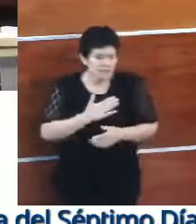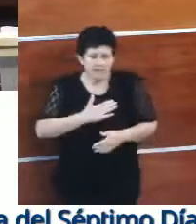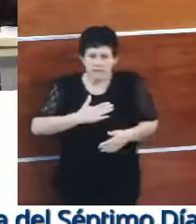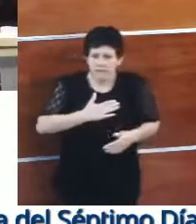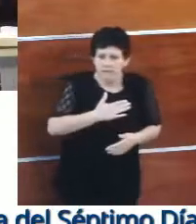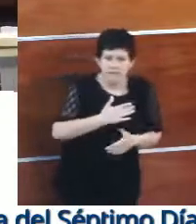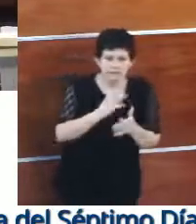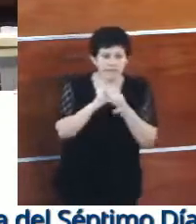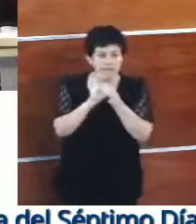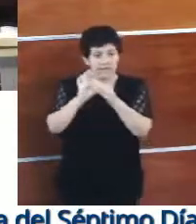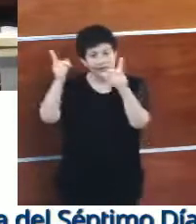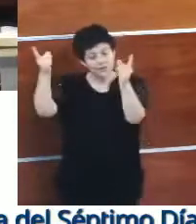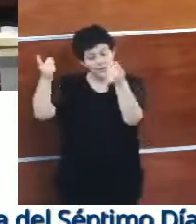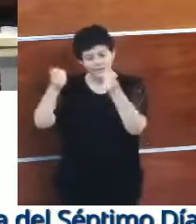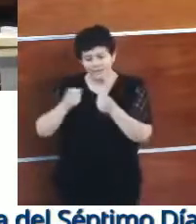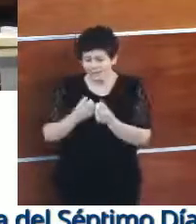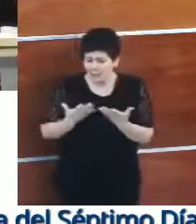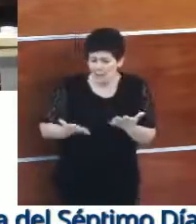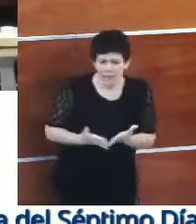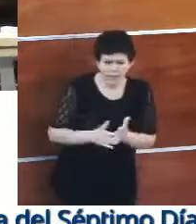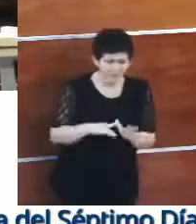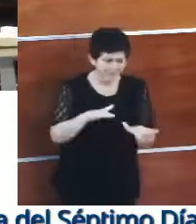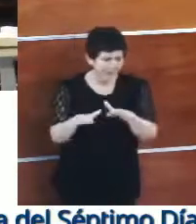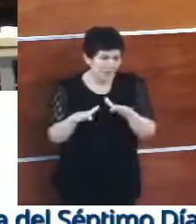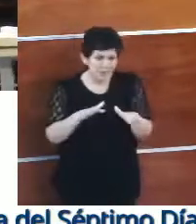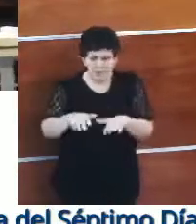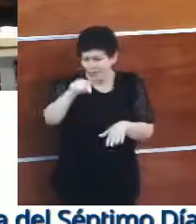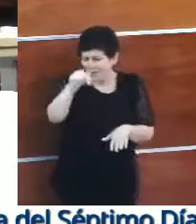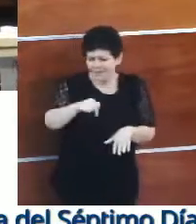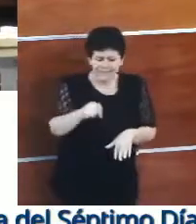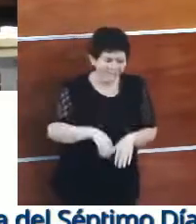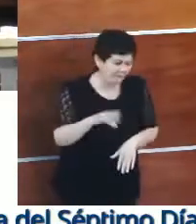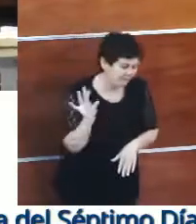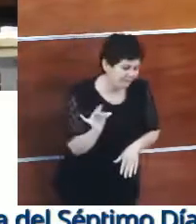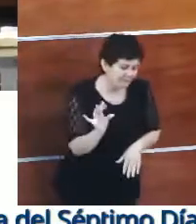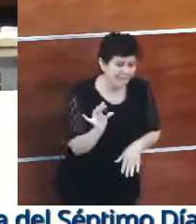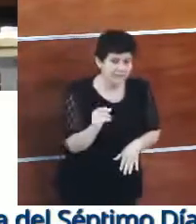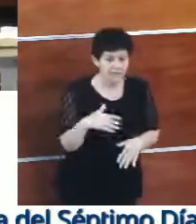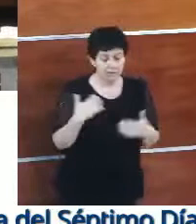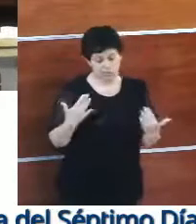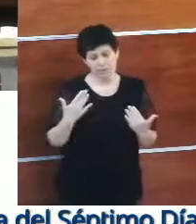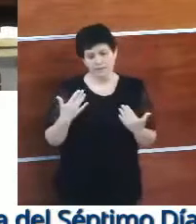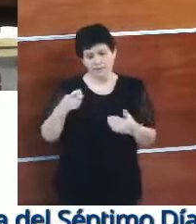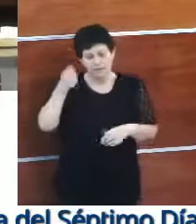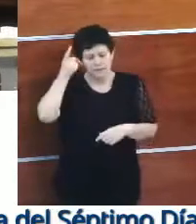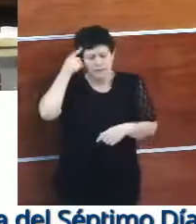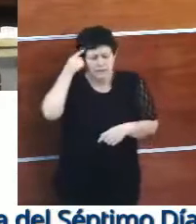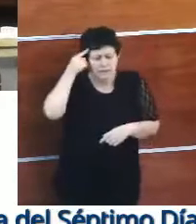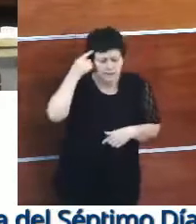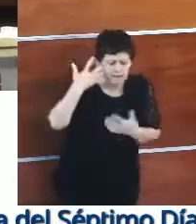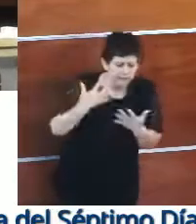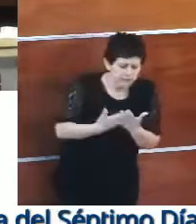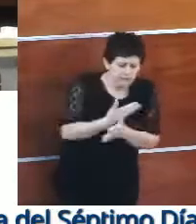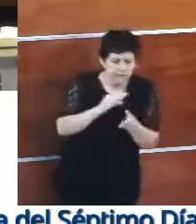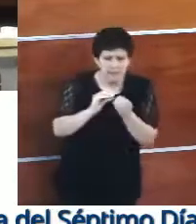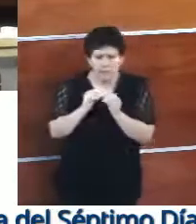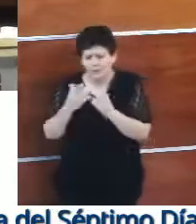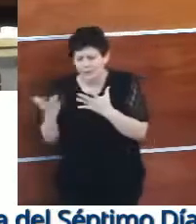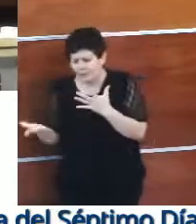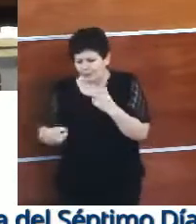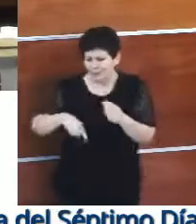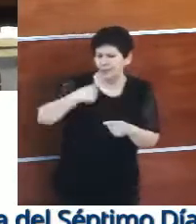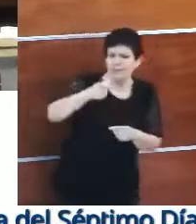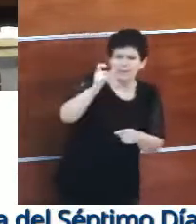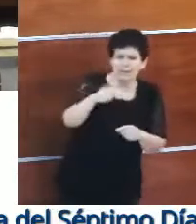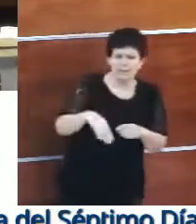la salvación de la situación actual en la que está viviendo? Pueden ser luchas emocionales, pueden ser luchas relacionales, pueden ser